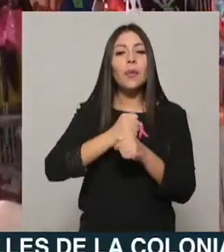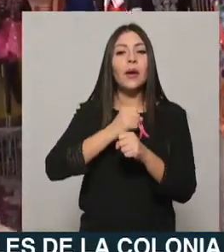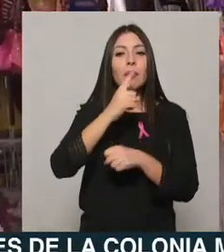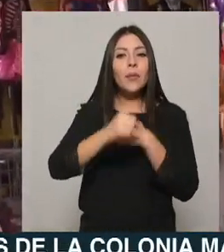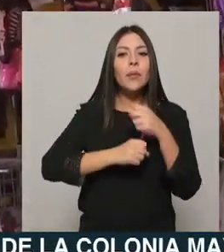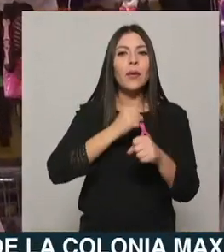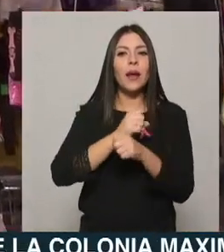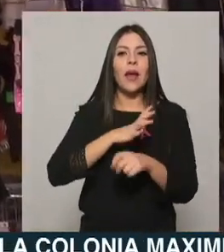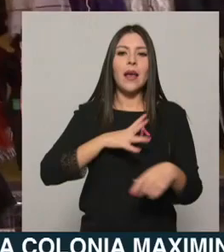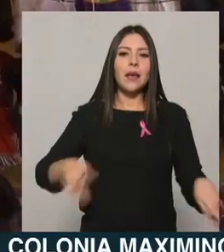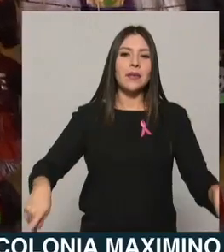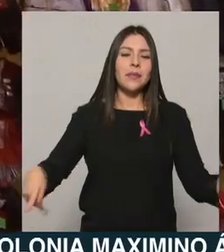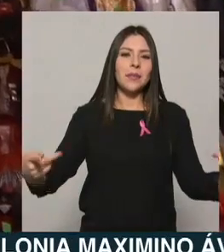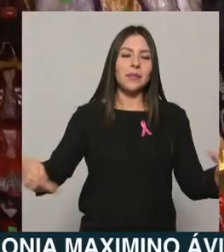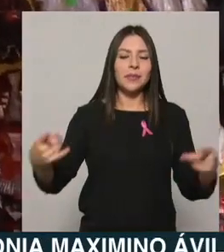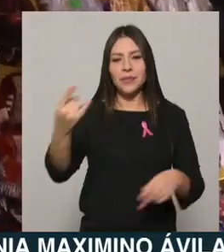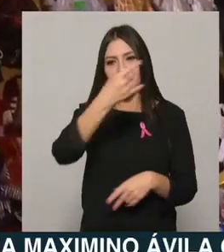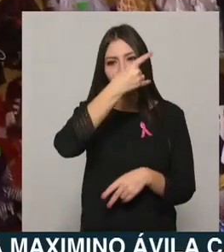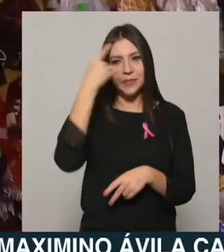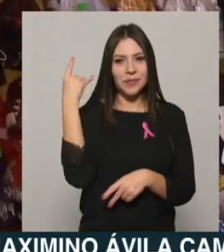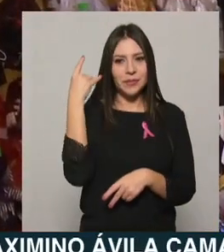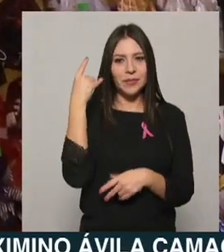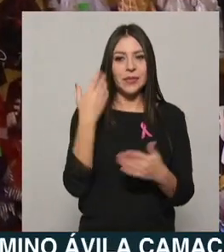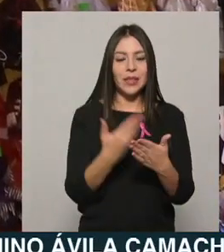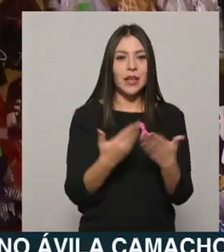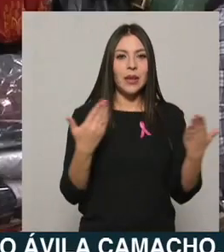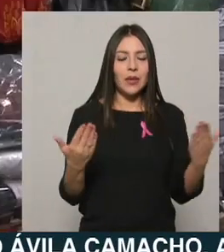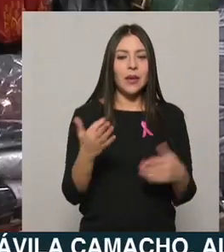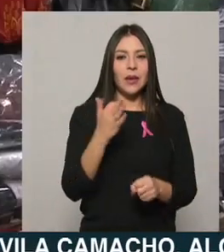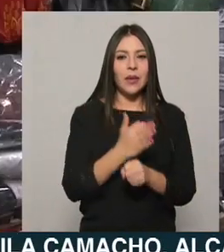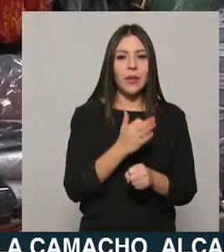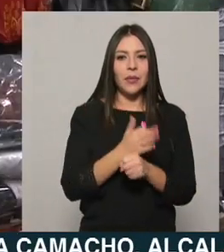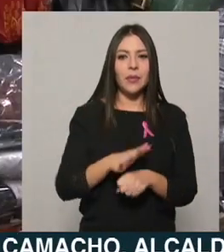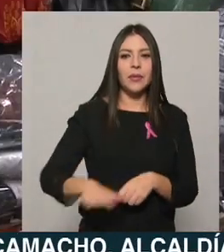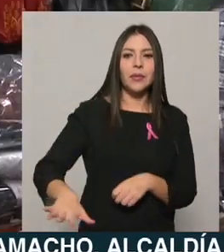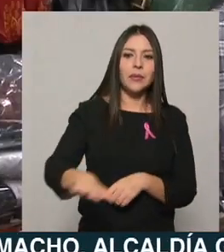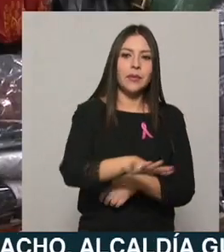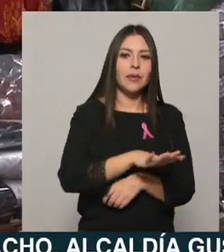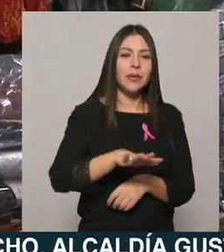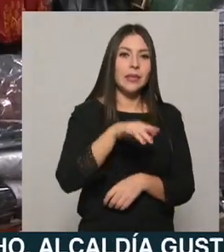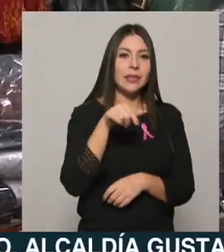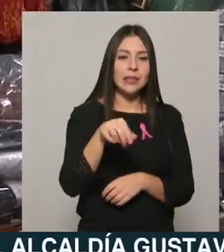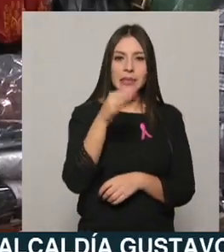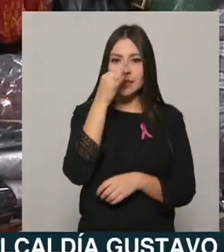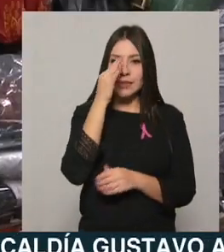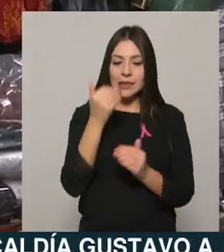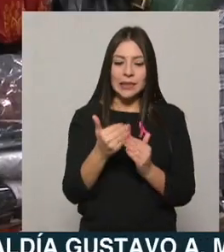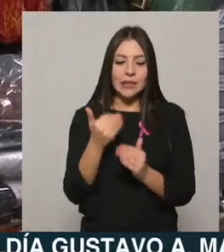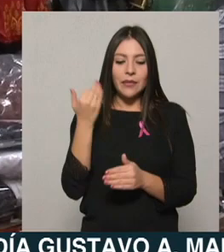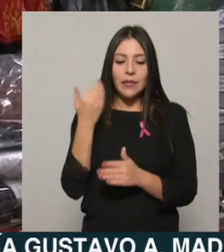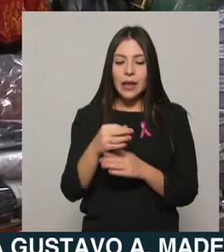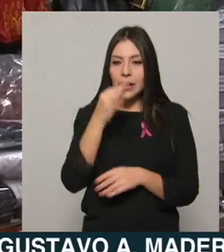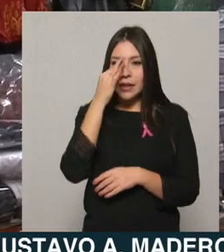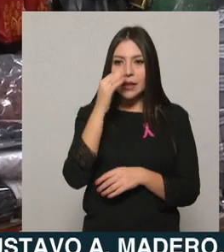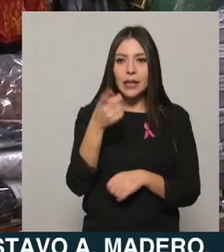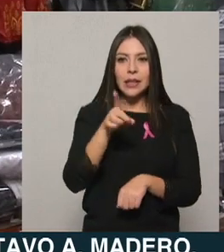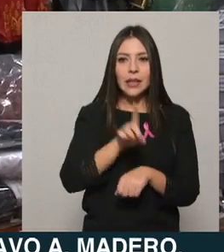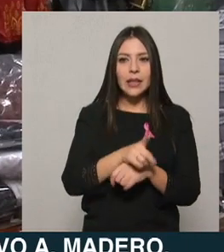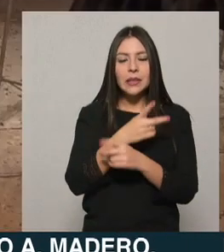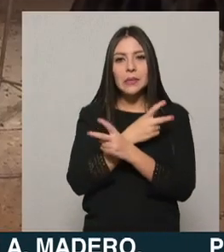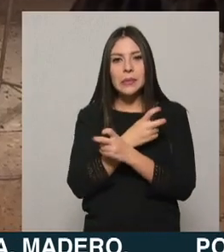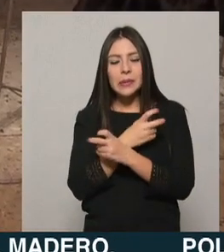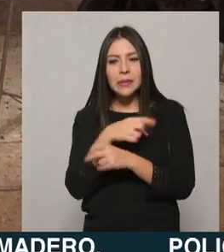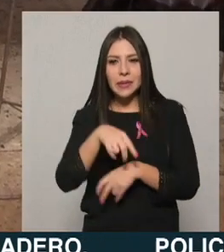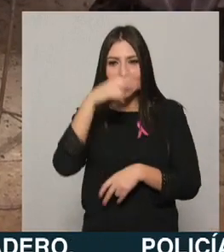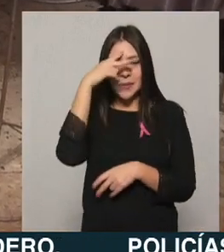disfraz. En esta ocasión nos encontramos en la antesala de los días más terroríficos de México, y en donde